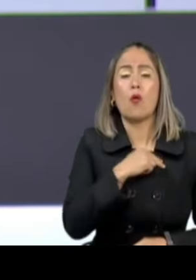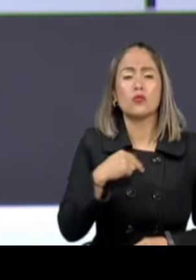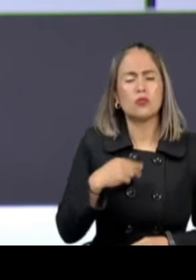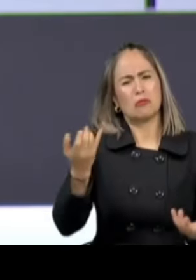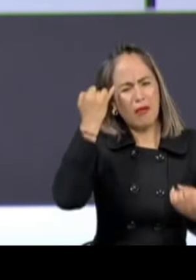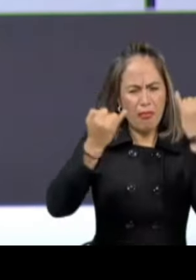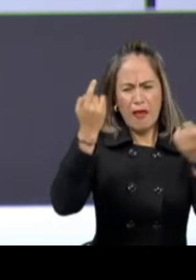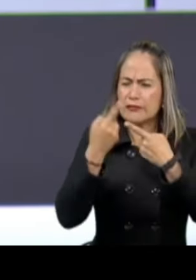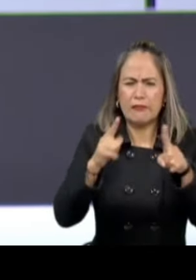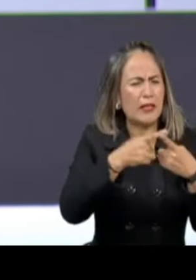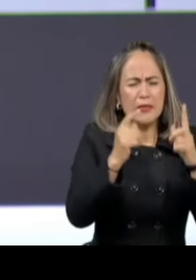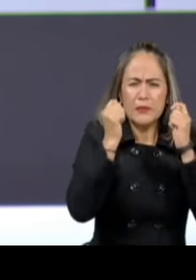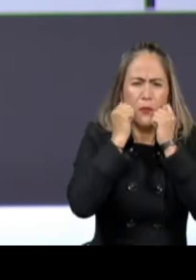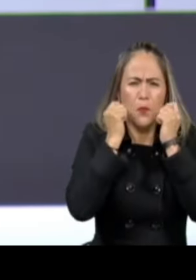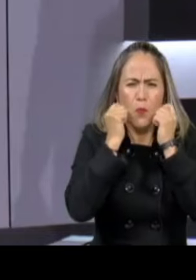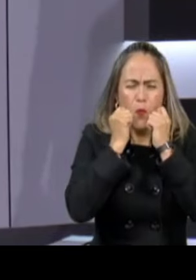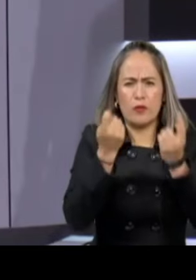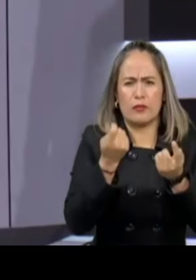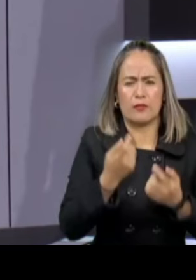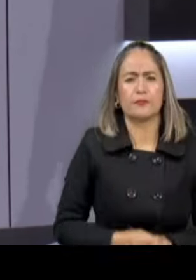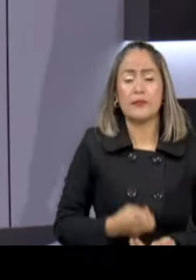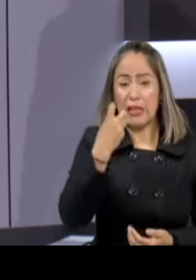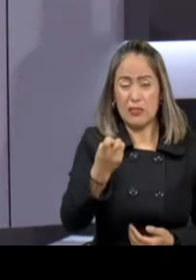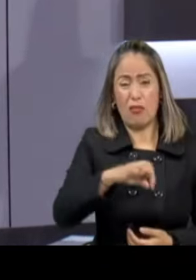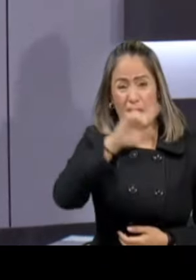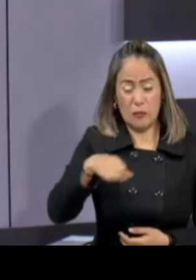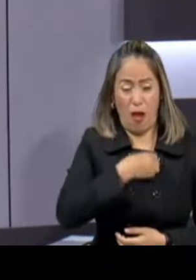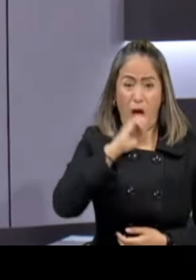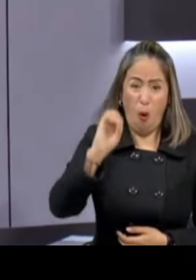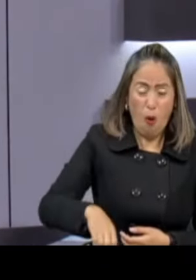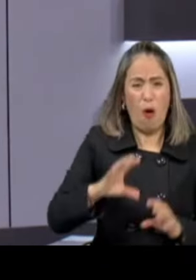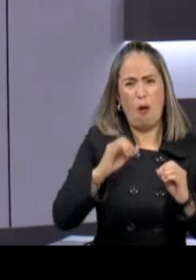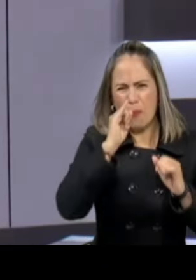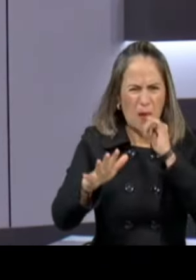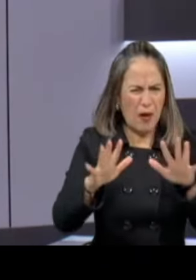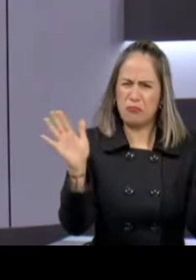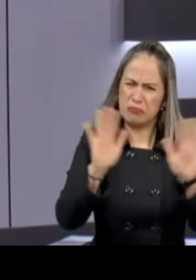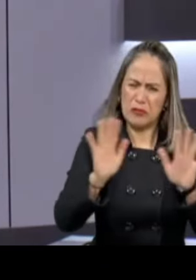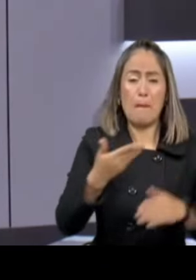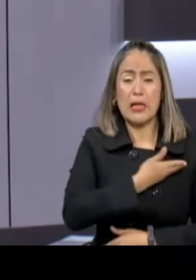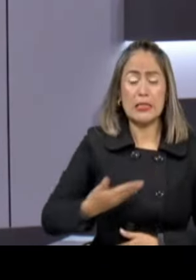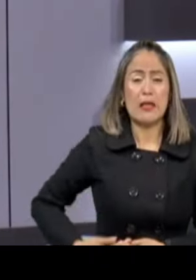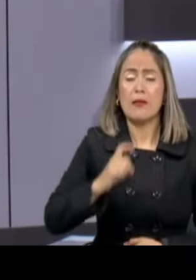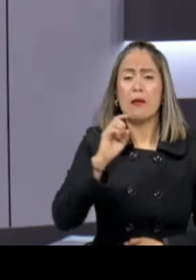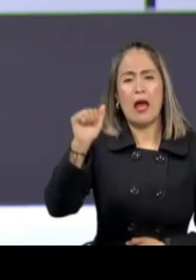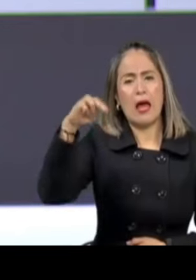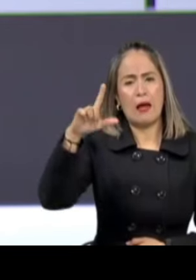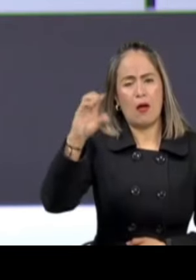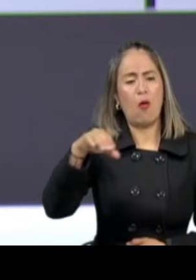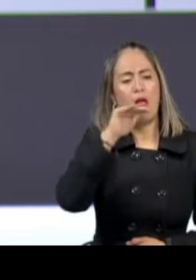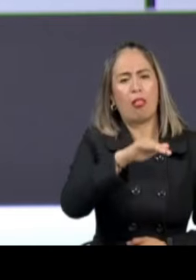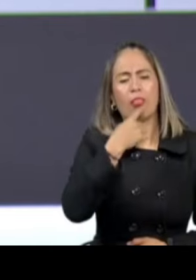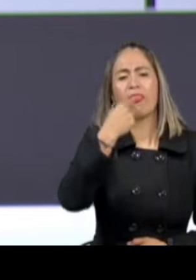diferente no debe ser motivo o causa para el odio el insulto el presidente López Obrador llamó a quienes llenaron el